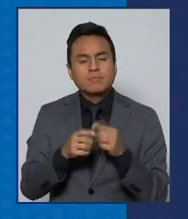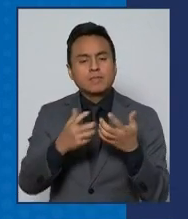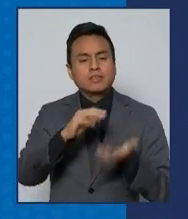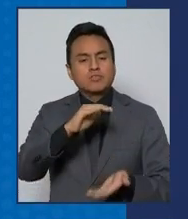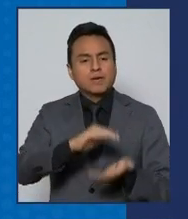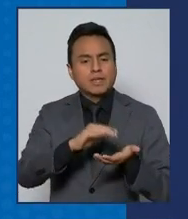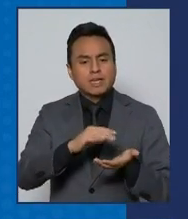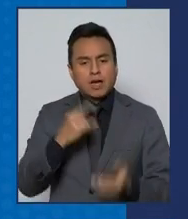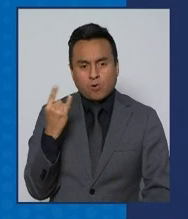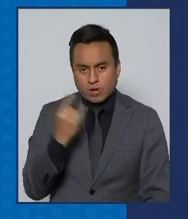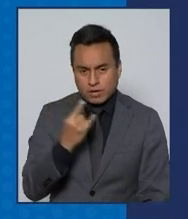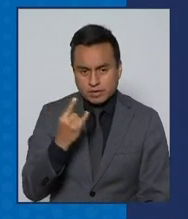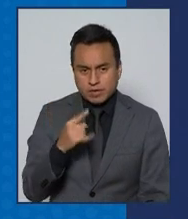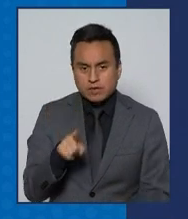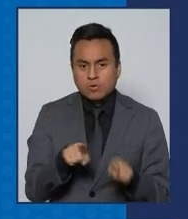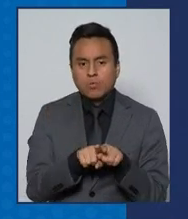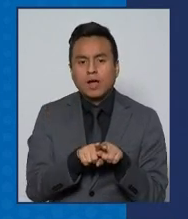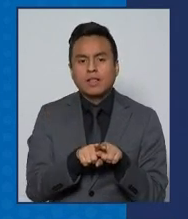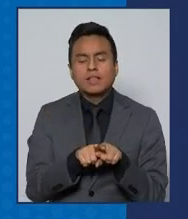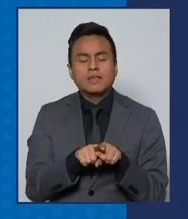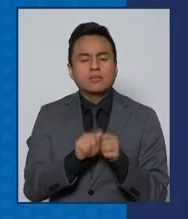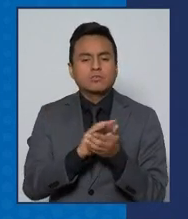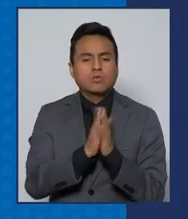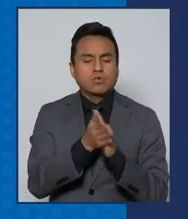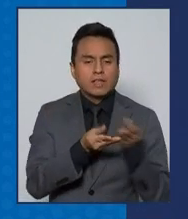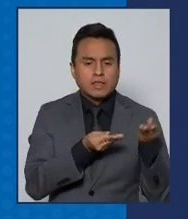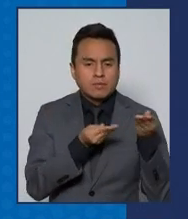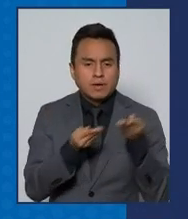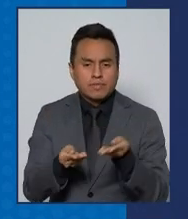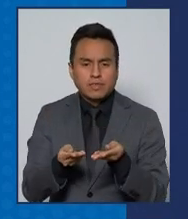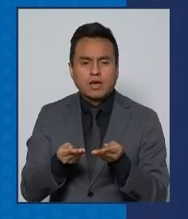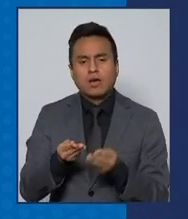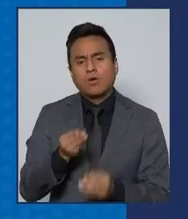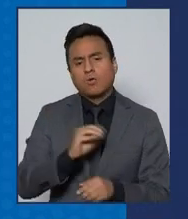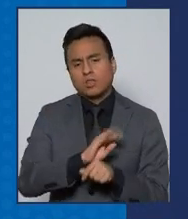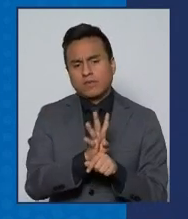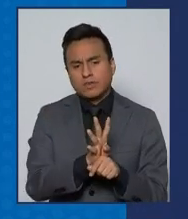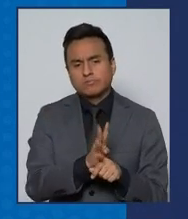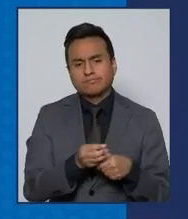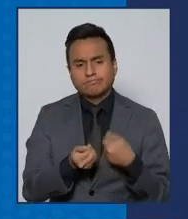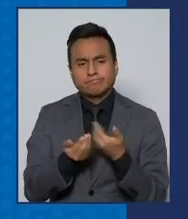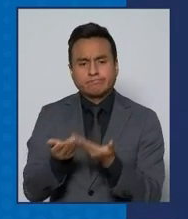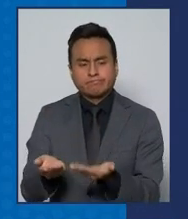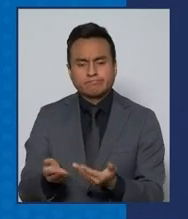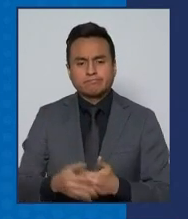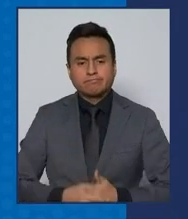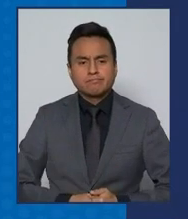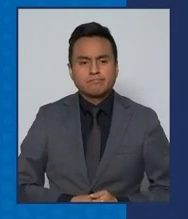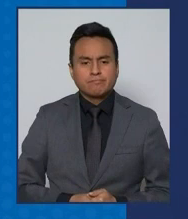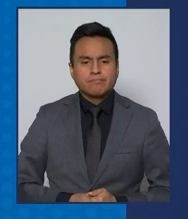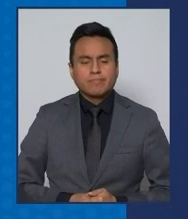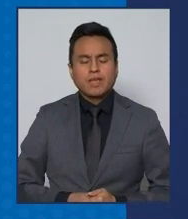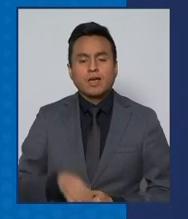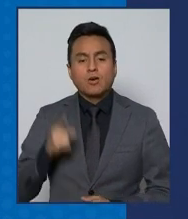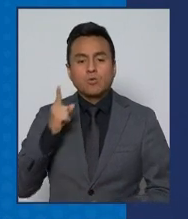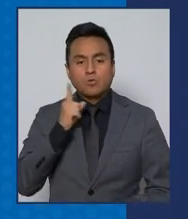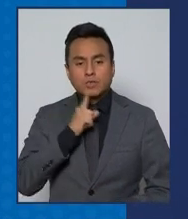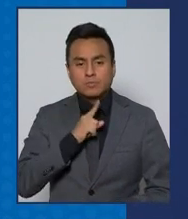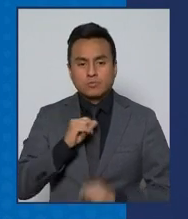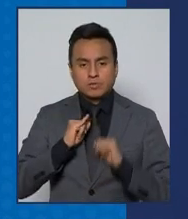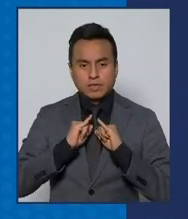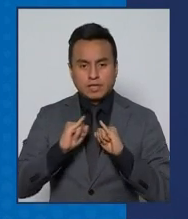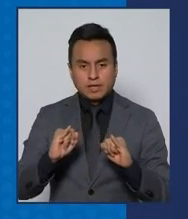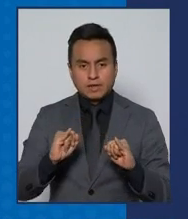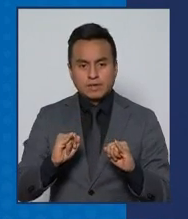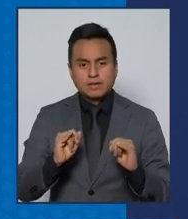poder recibir toda la demanda que coronavirus ha generado. Y por último, quiero señalar que